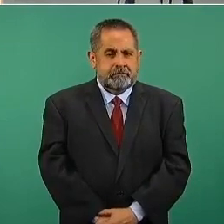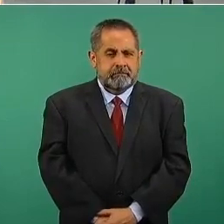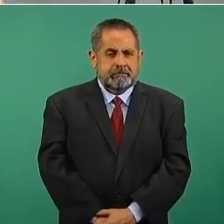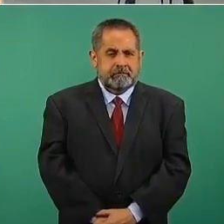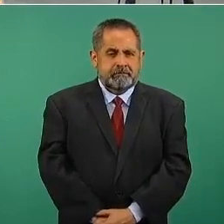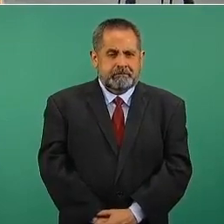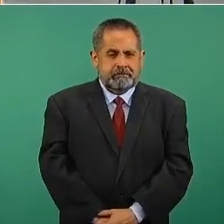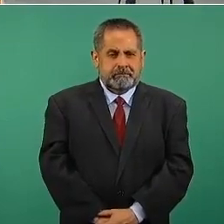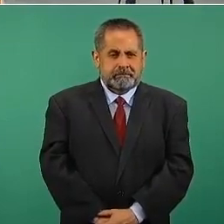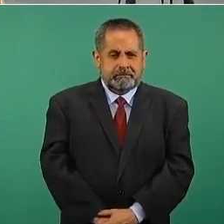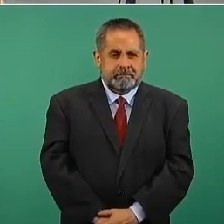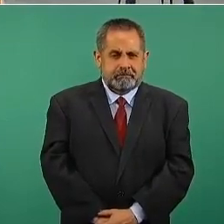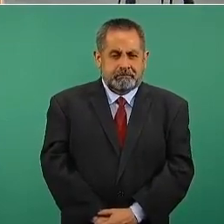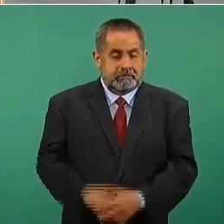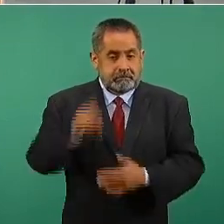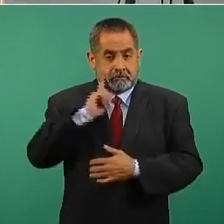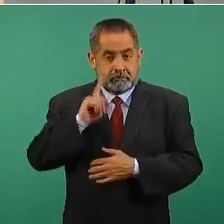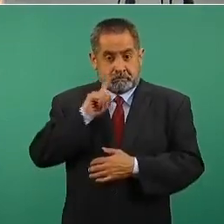Y estas que están aquí